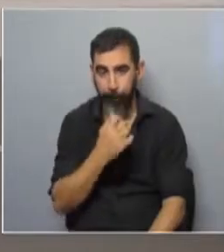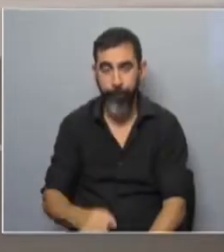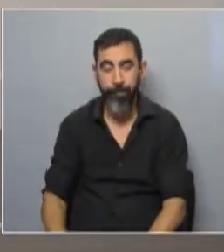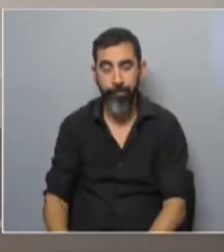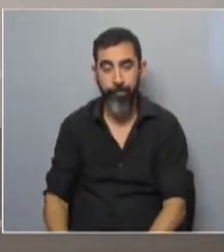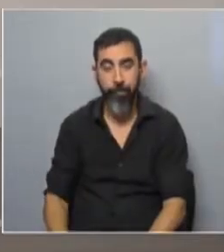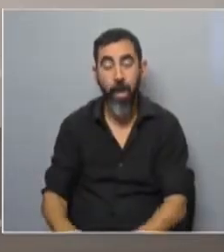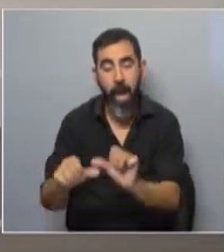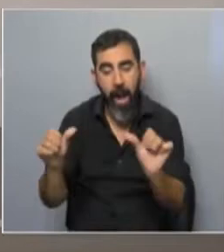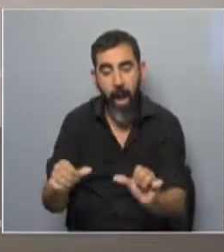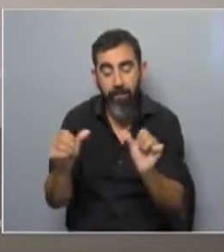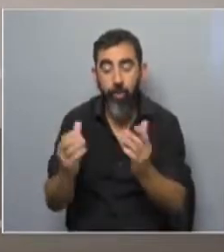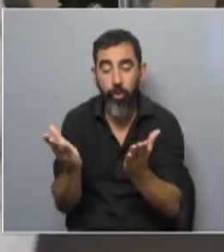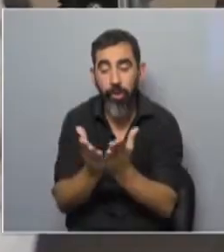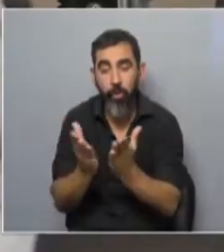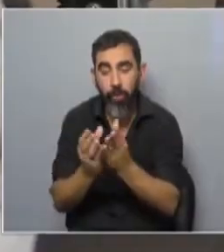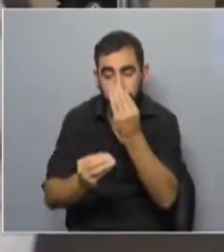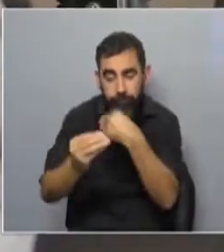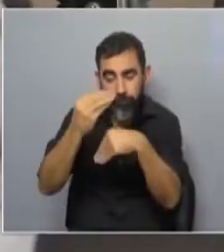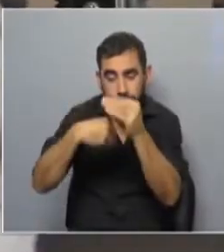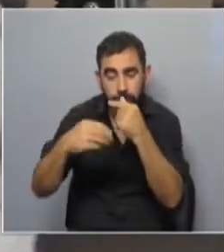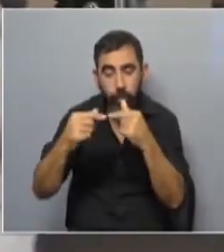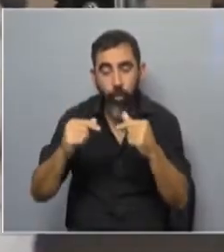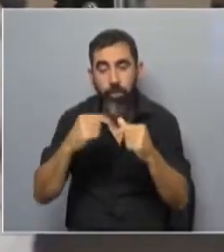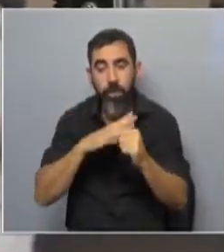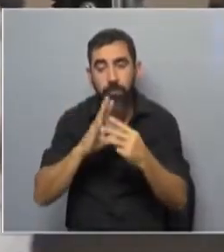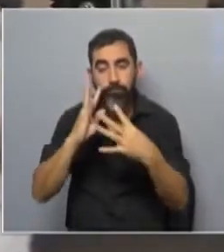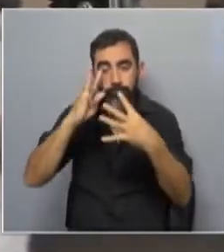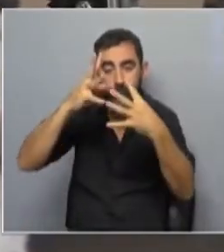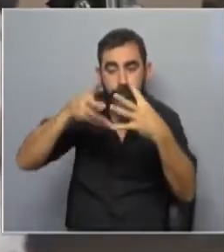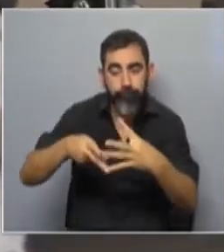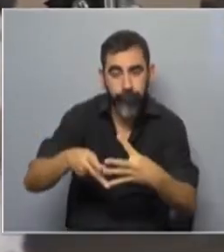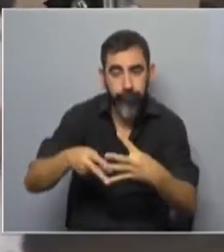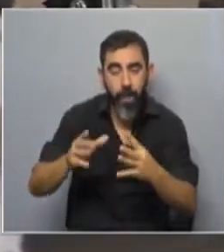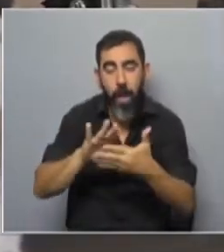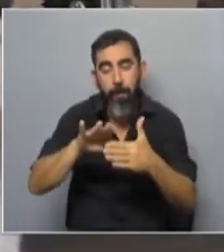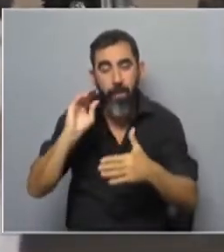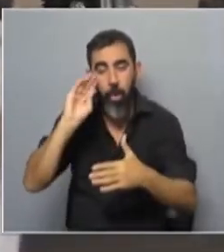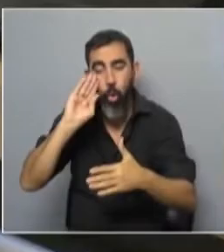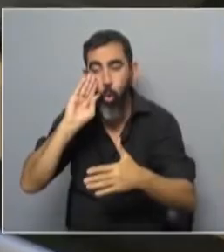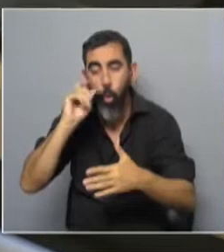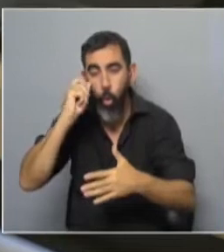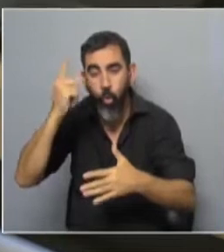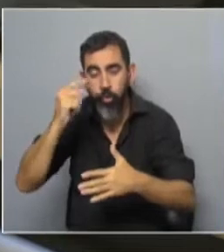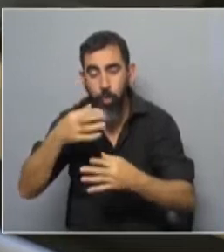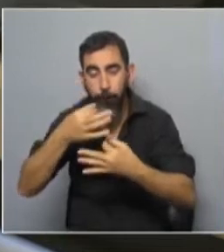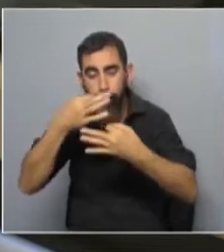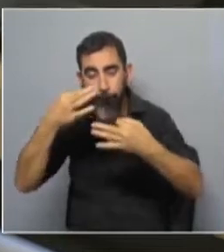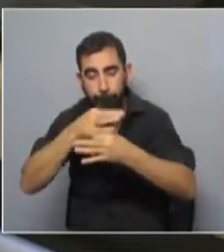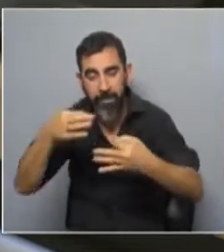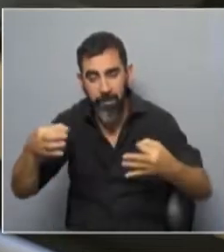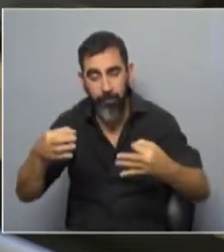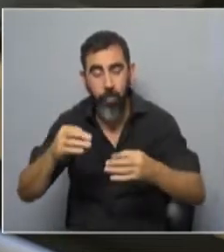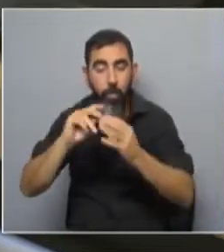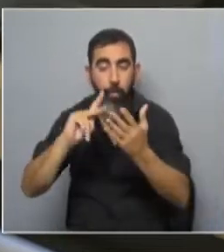Mediante el hacer, el estudiante como que va incorporando y desarrollando habilidades transversales más allá de los conocimientos específicos, ¿no? Entonces, en el hacer por